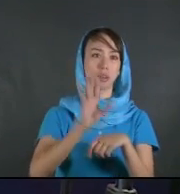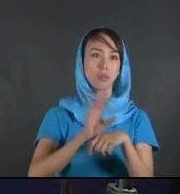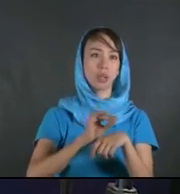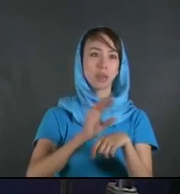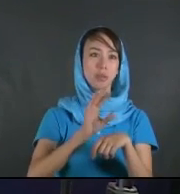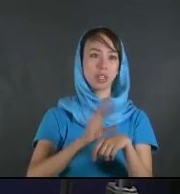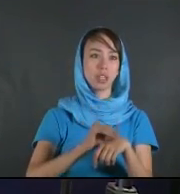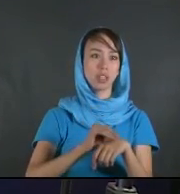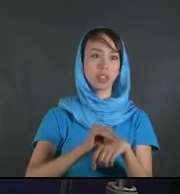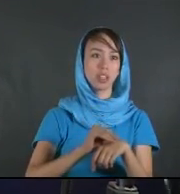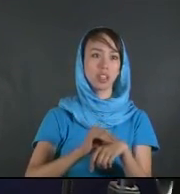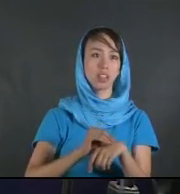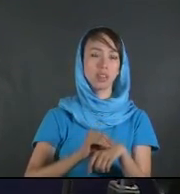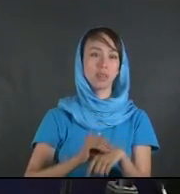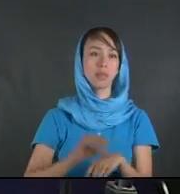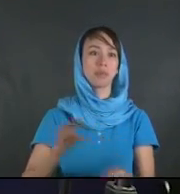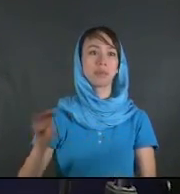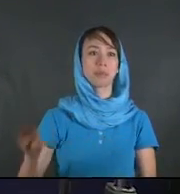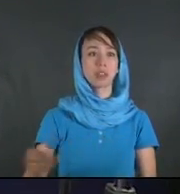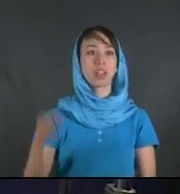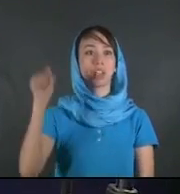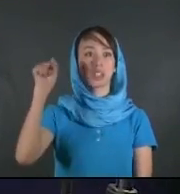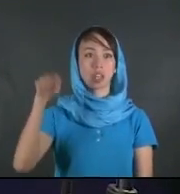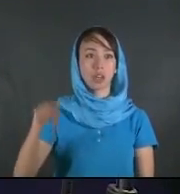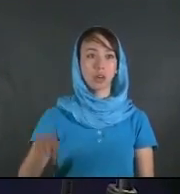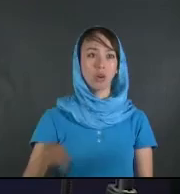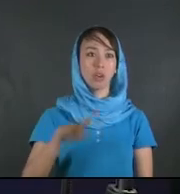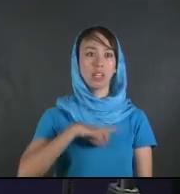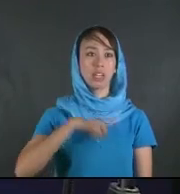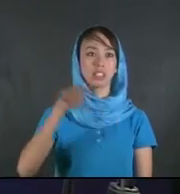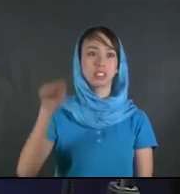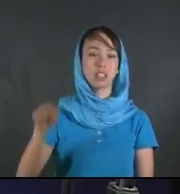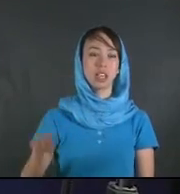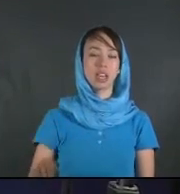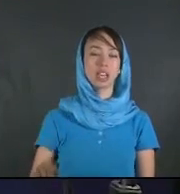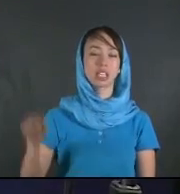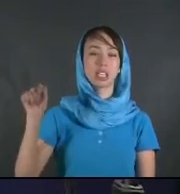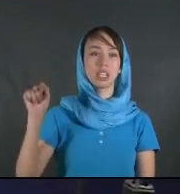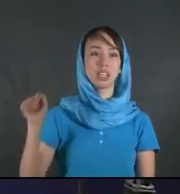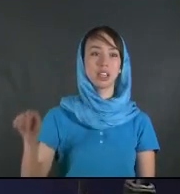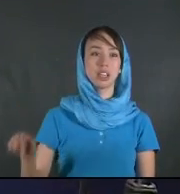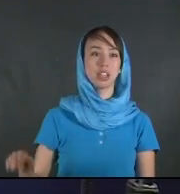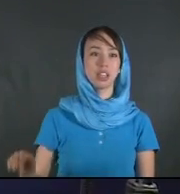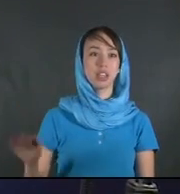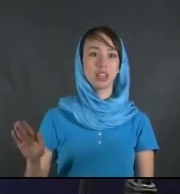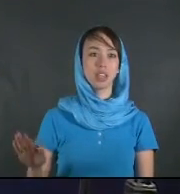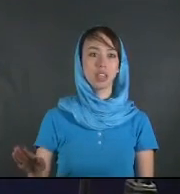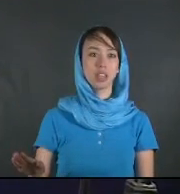sacrificio permite que hoy está